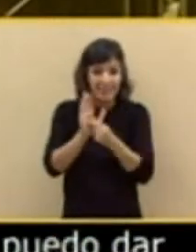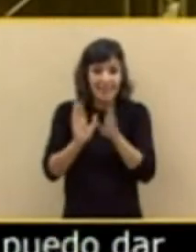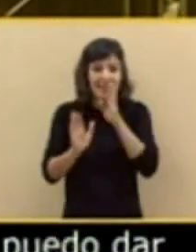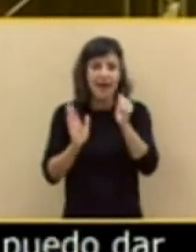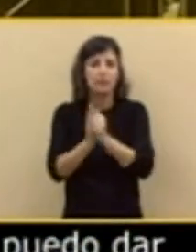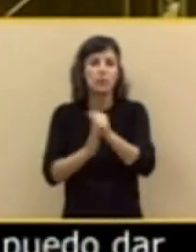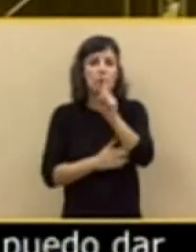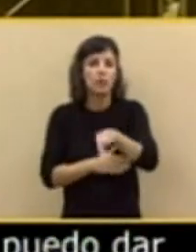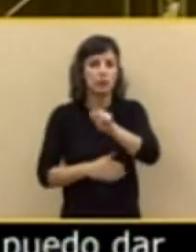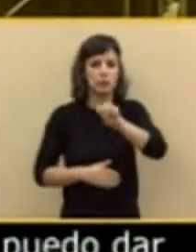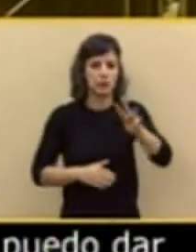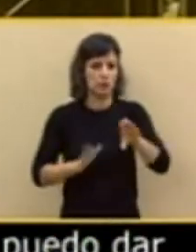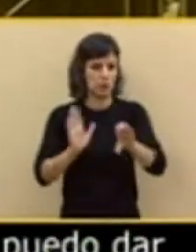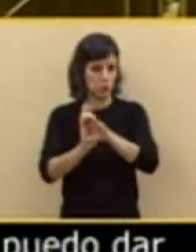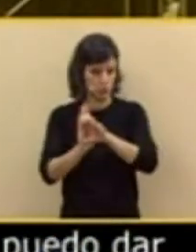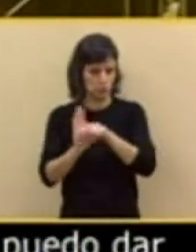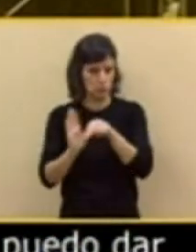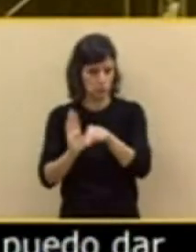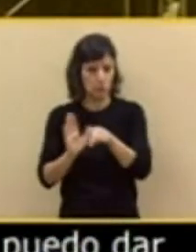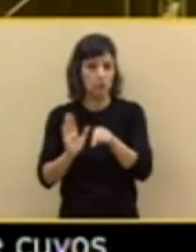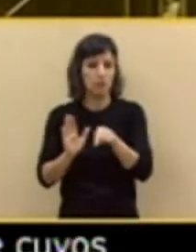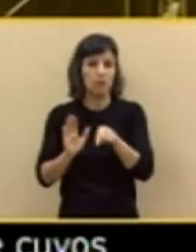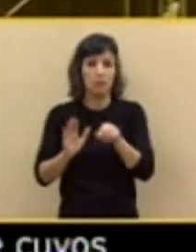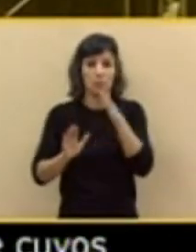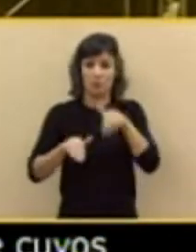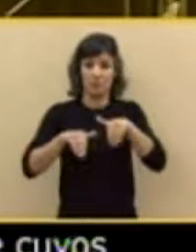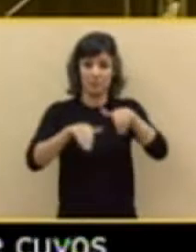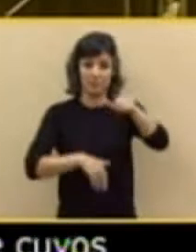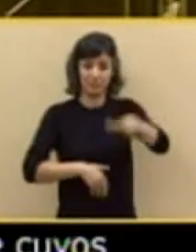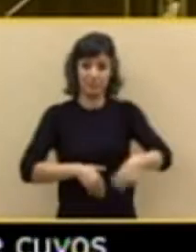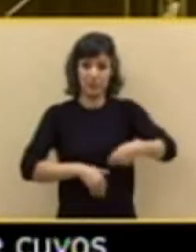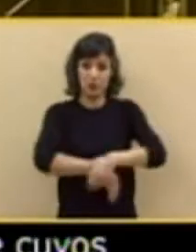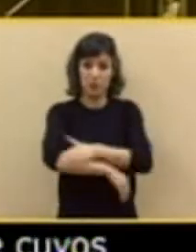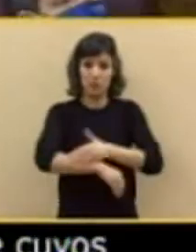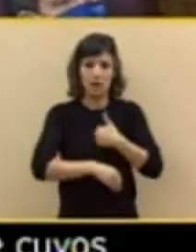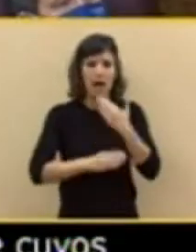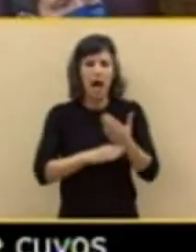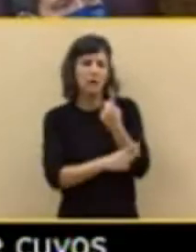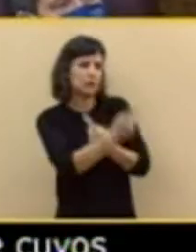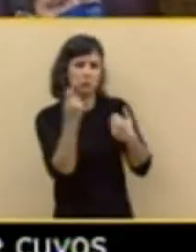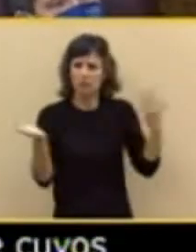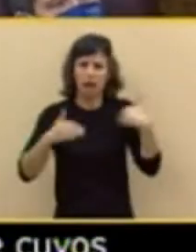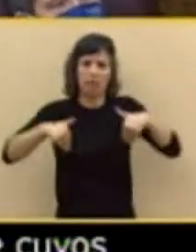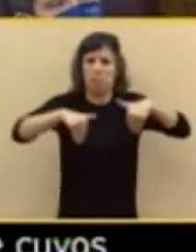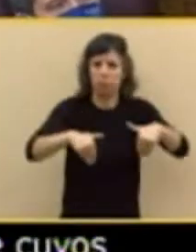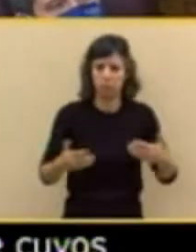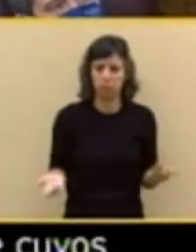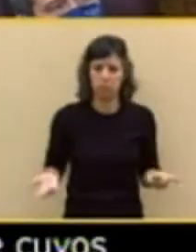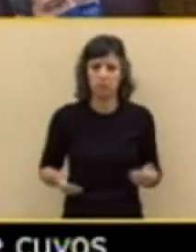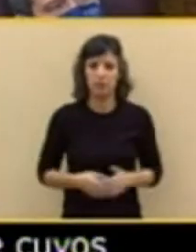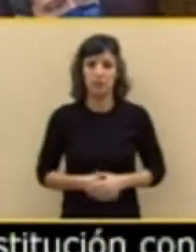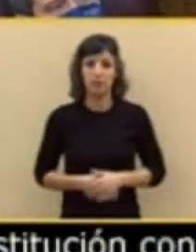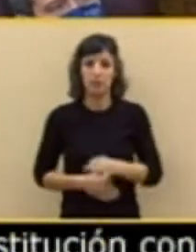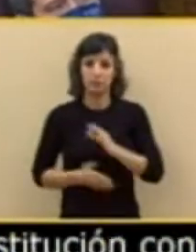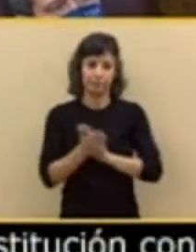desapercibidas gracias a la gran expansión que tienen determinadas náuticas, que no sé por qué así, pero esto funciona,